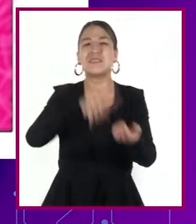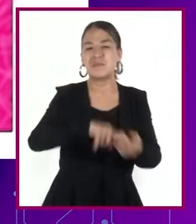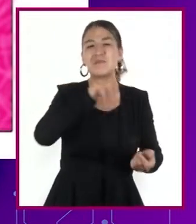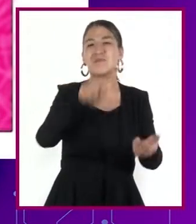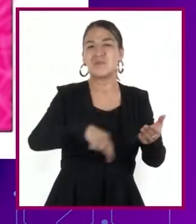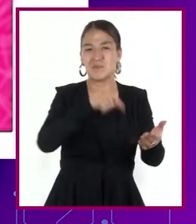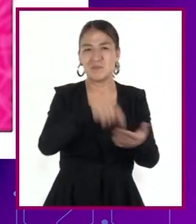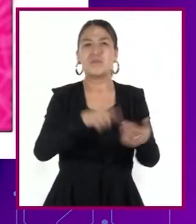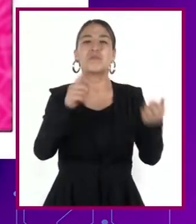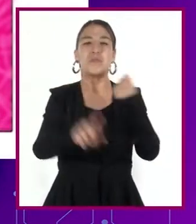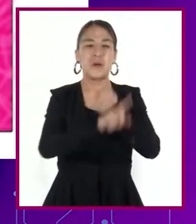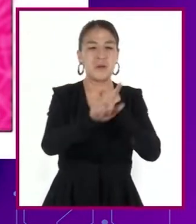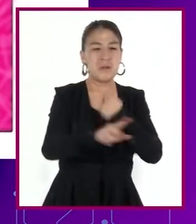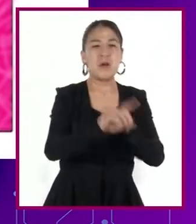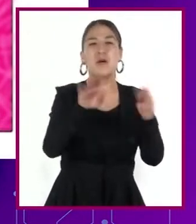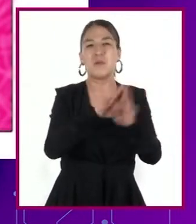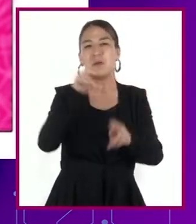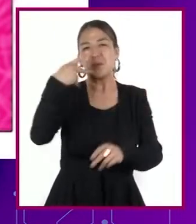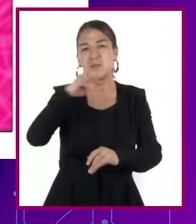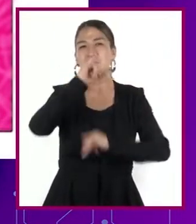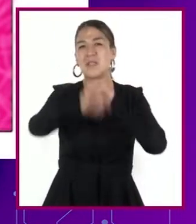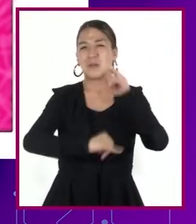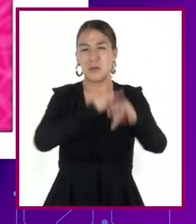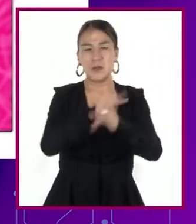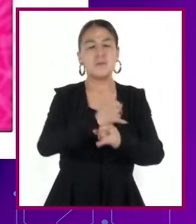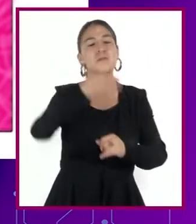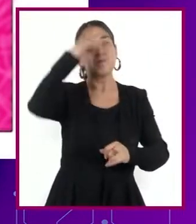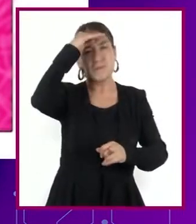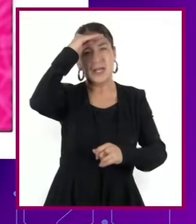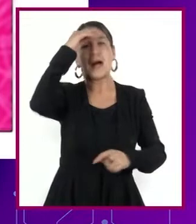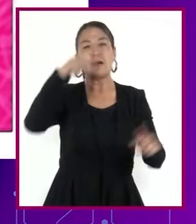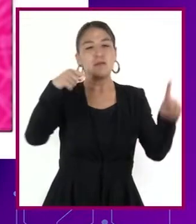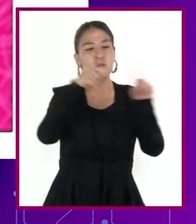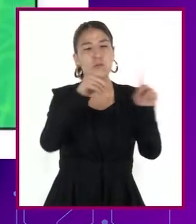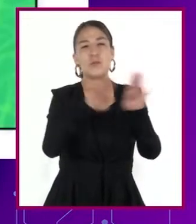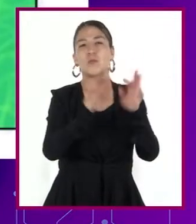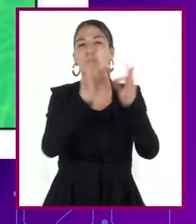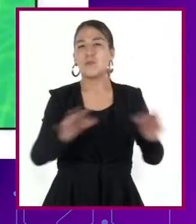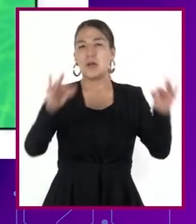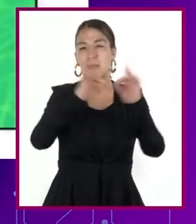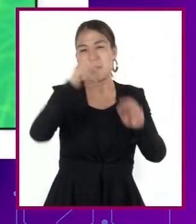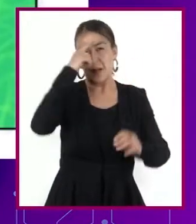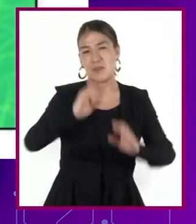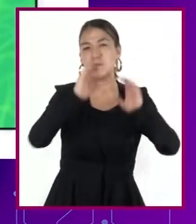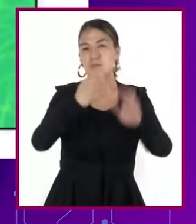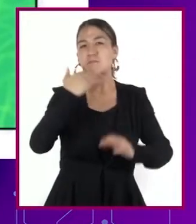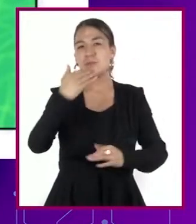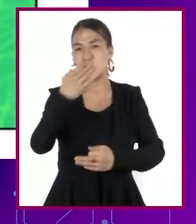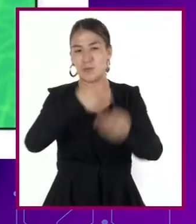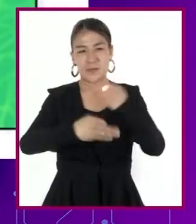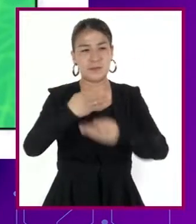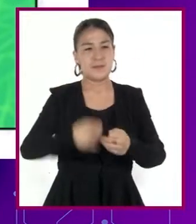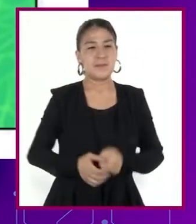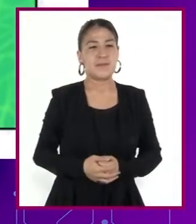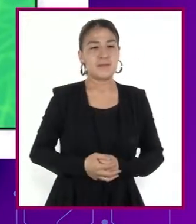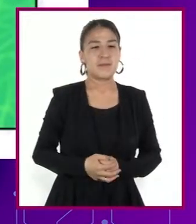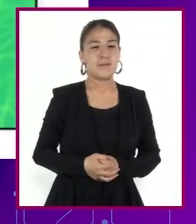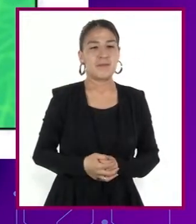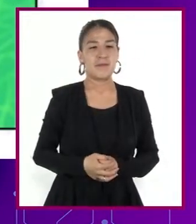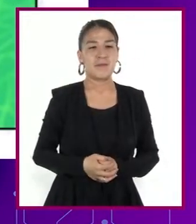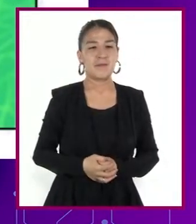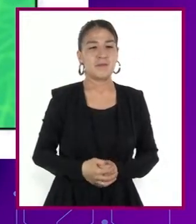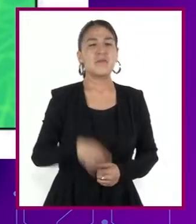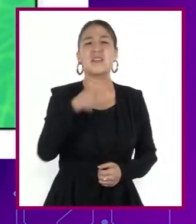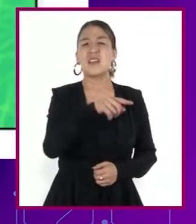terrorismo internacional, acordando un marco estratégico y operacional común. 5. Desarme. Básicamente